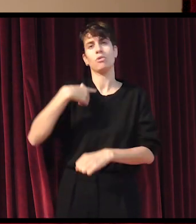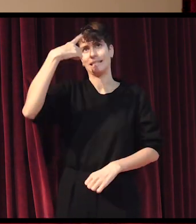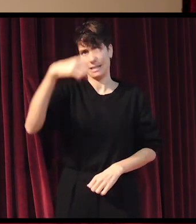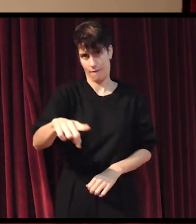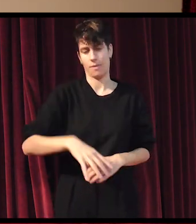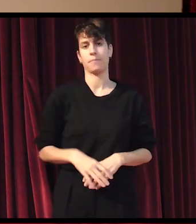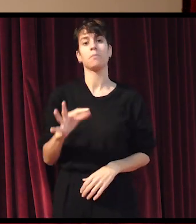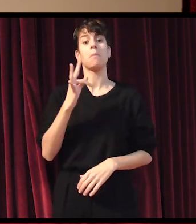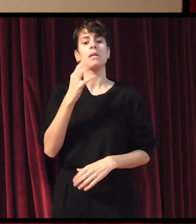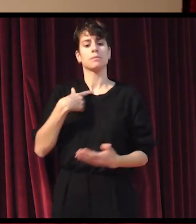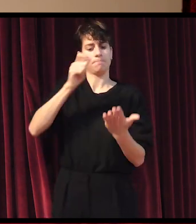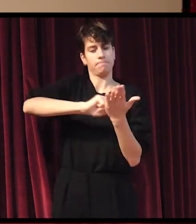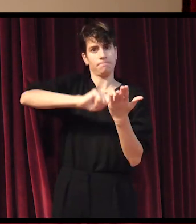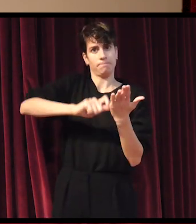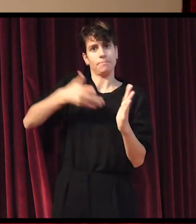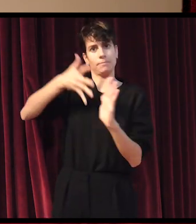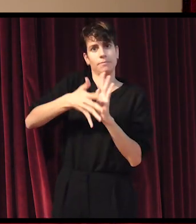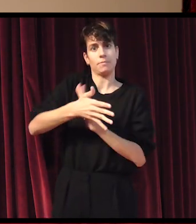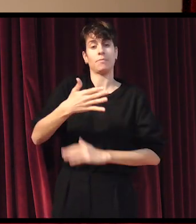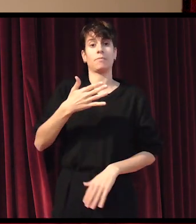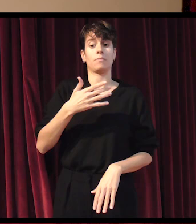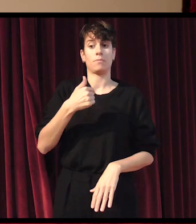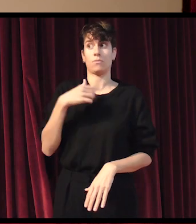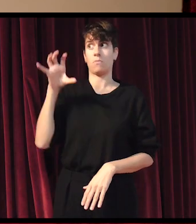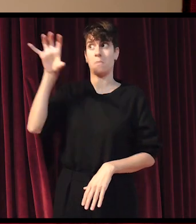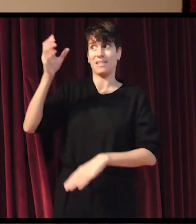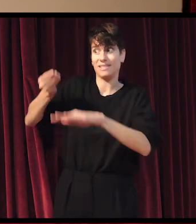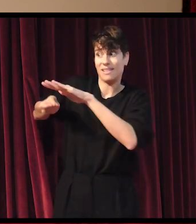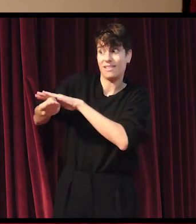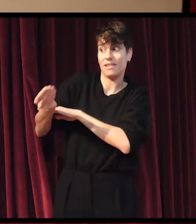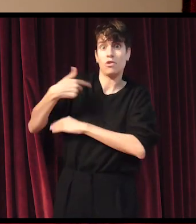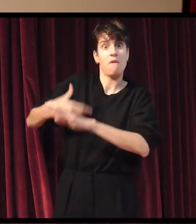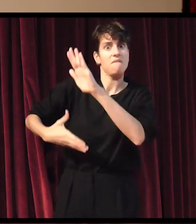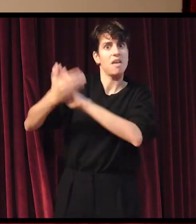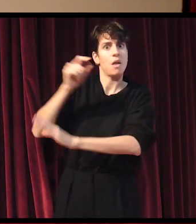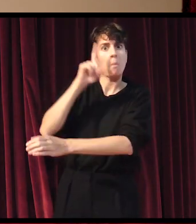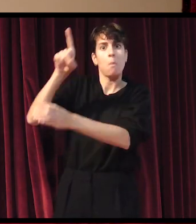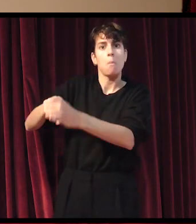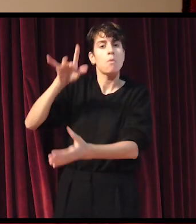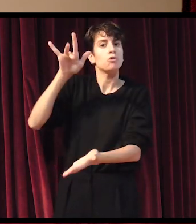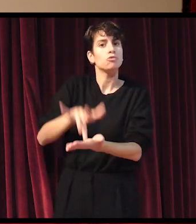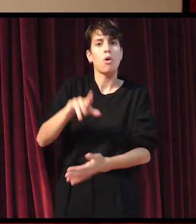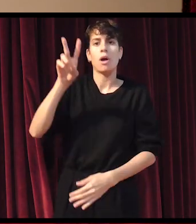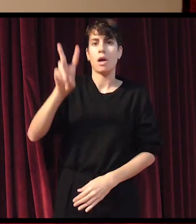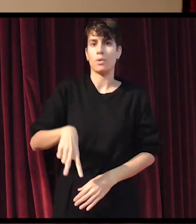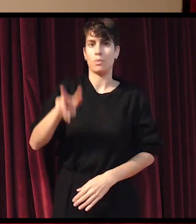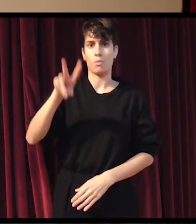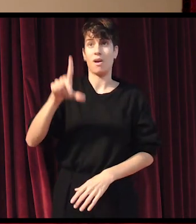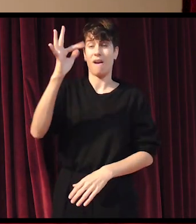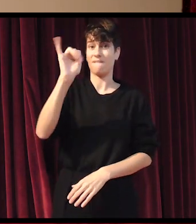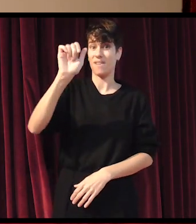país de nacimiento, ni en mi país de nacimiento ni en ningún otro he estado federado en algún club de fútbol afiliado a la